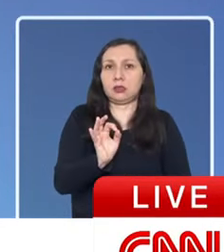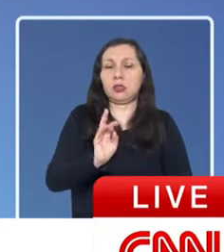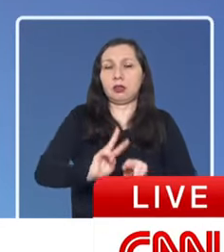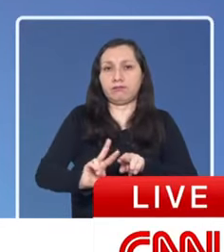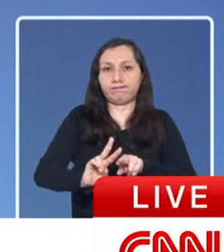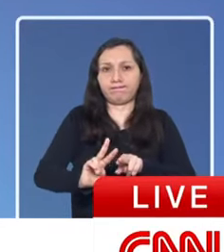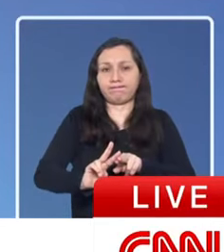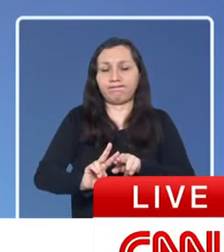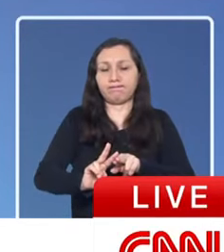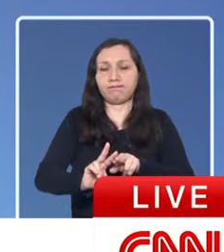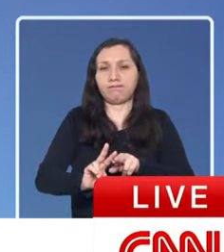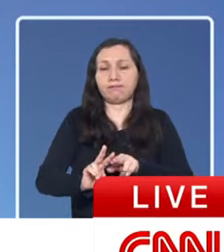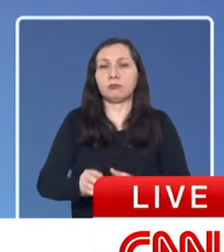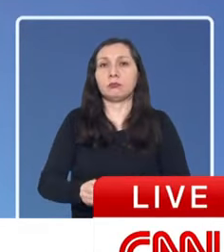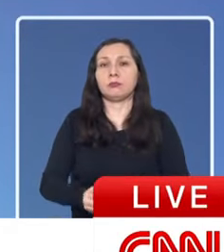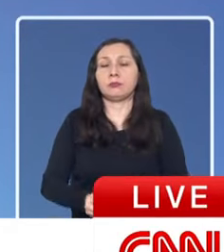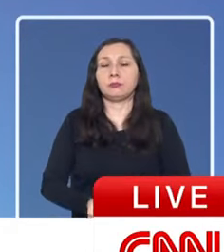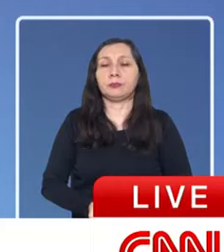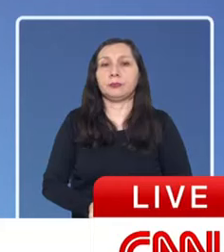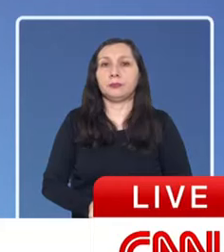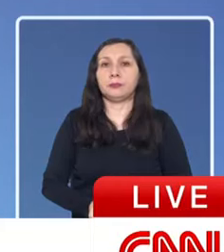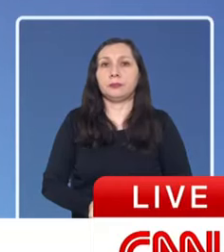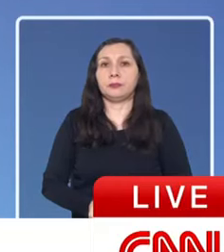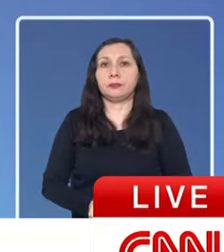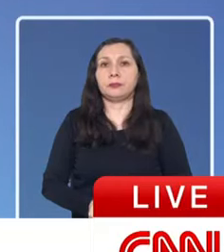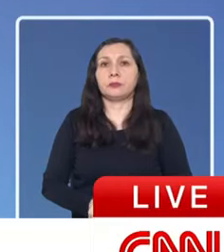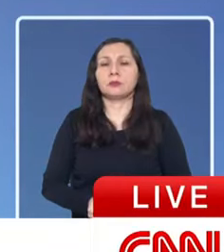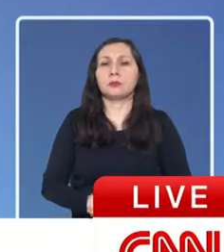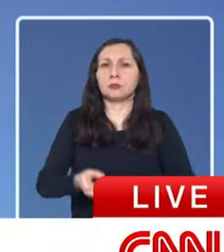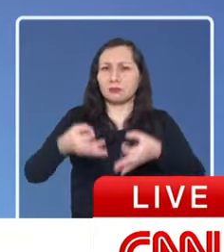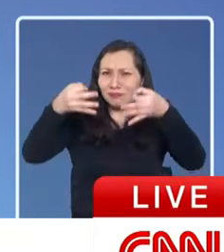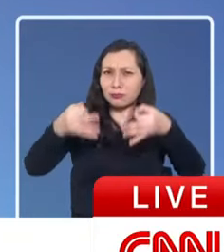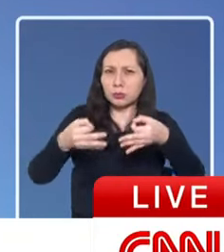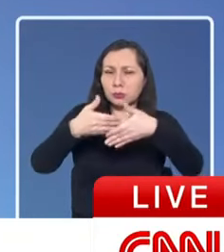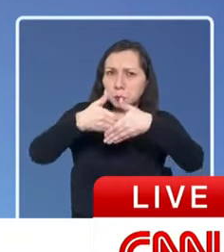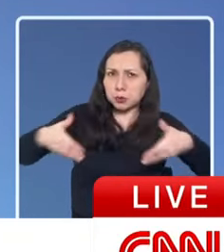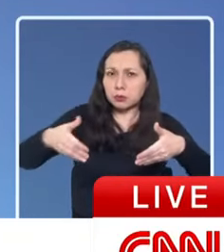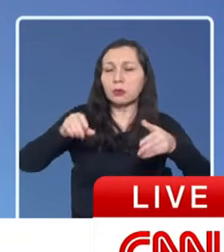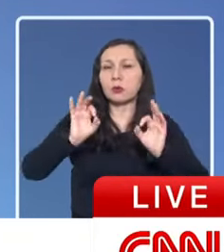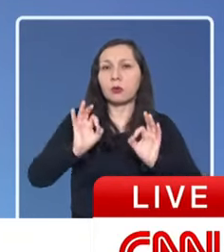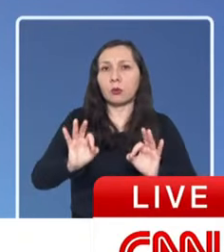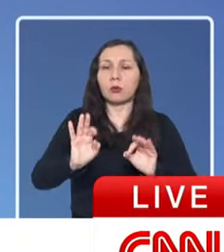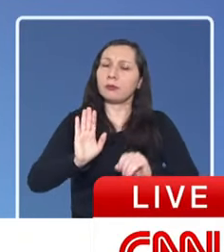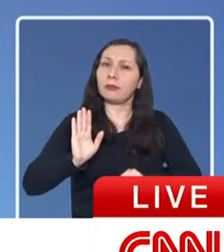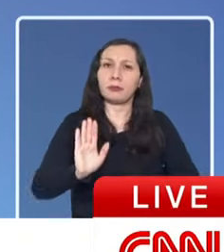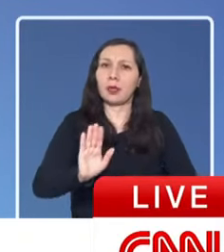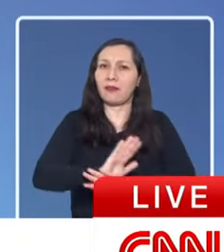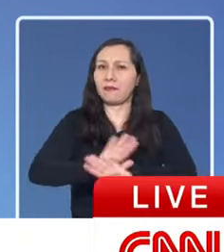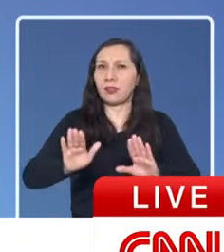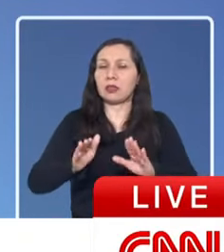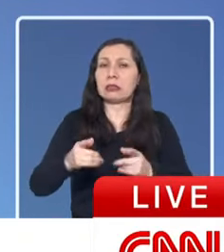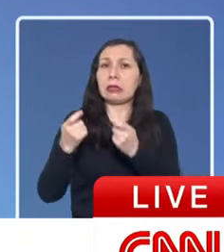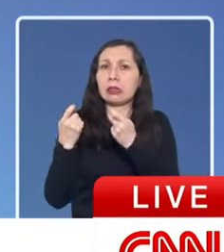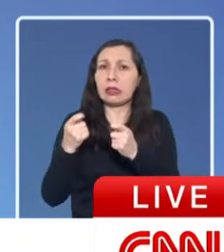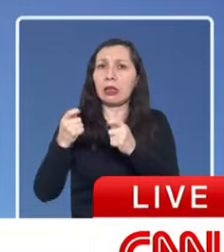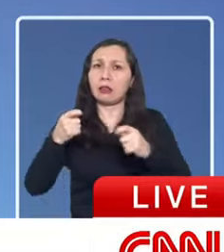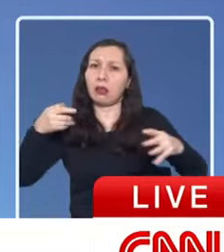hacer una cortina total, ¿cierto?, y un paralelo a los intentos